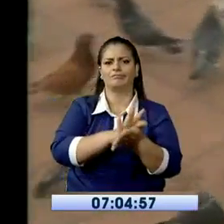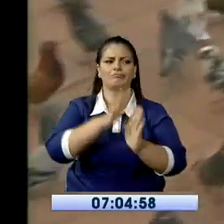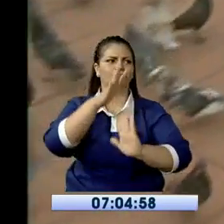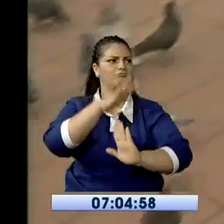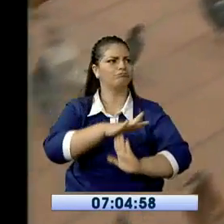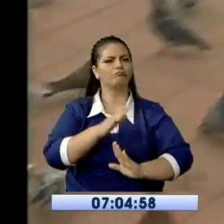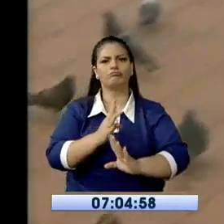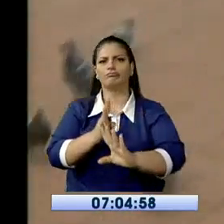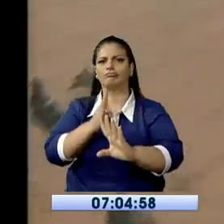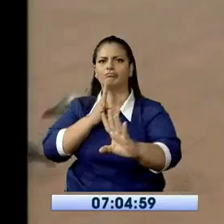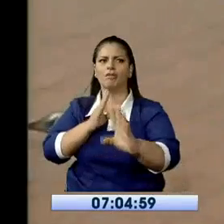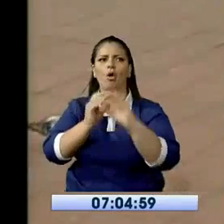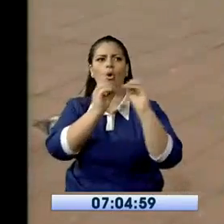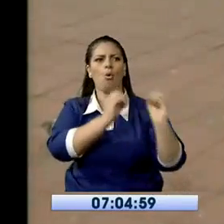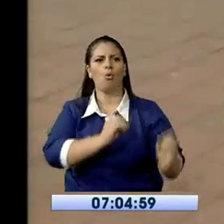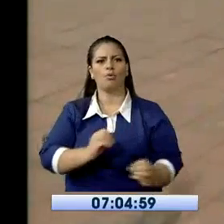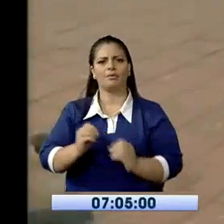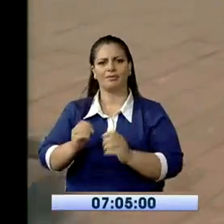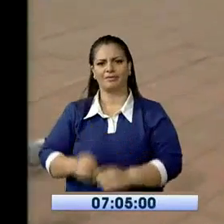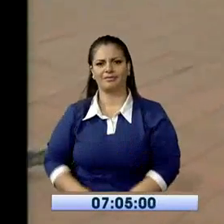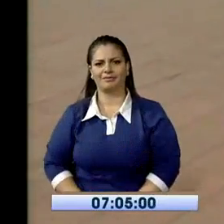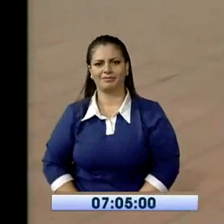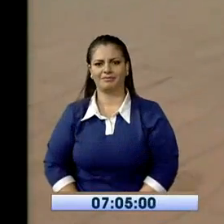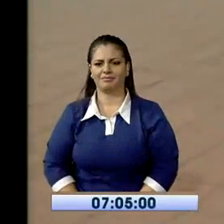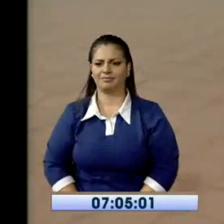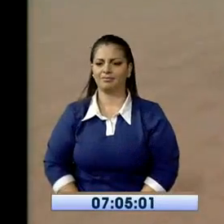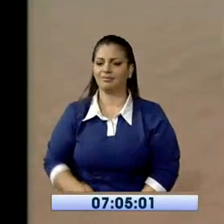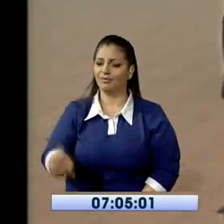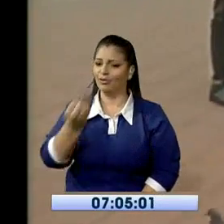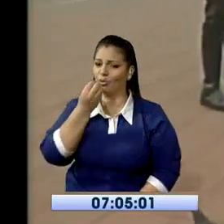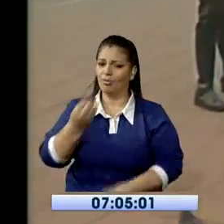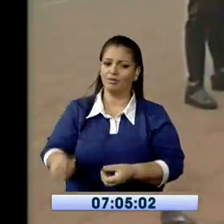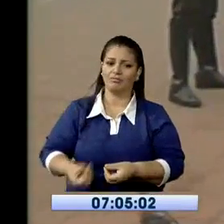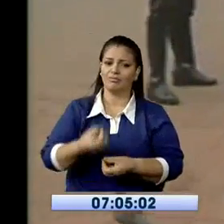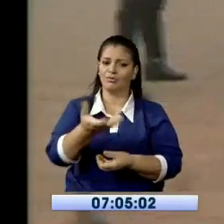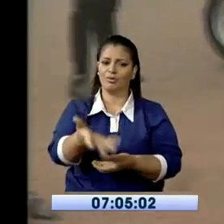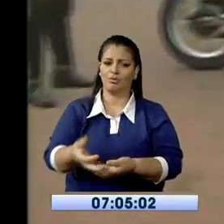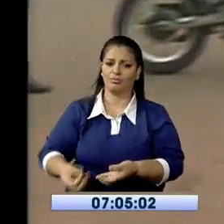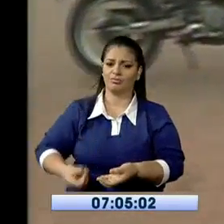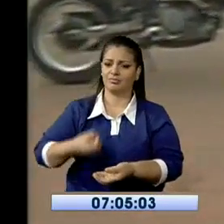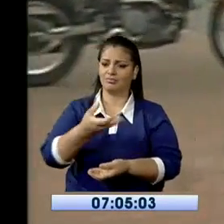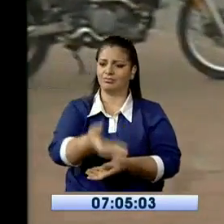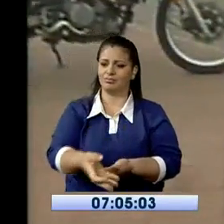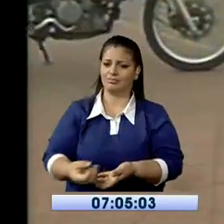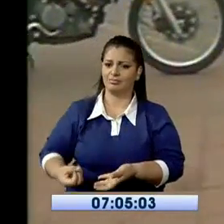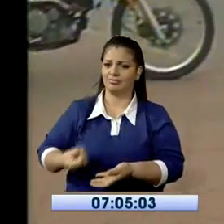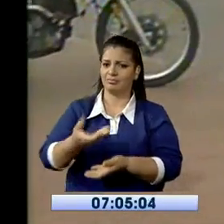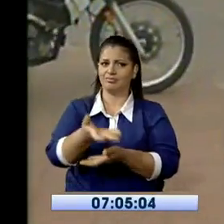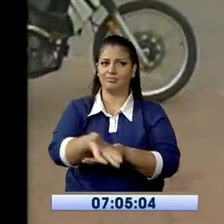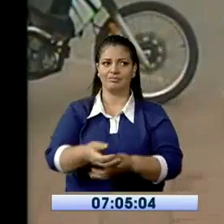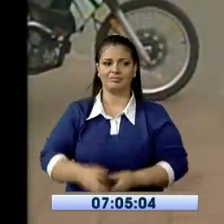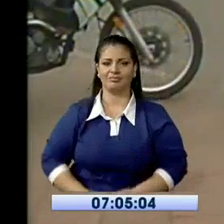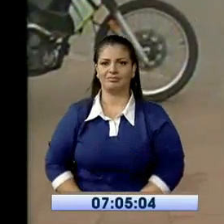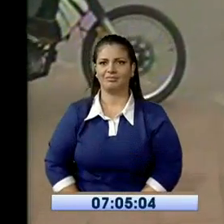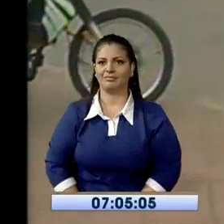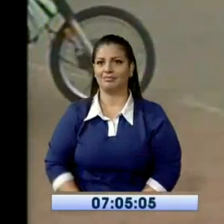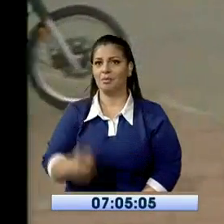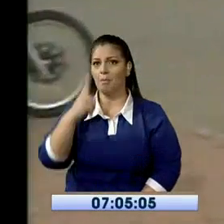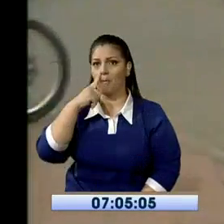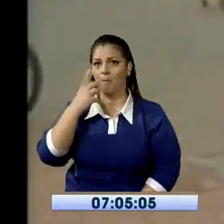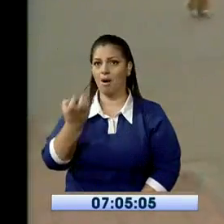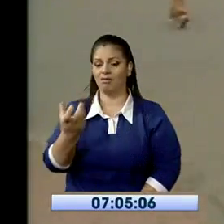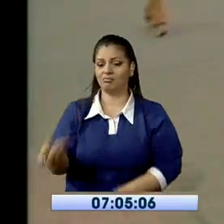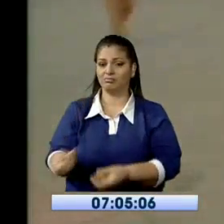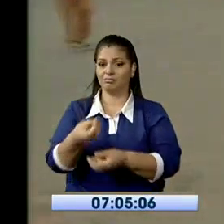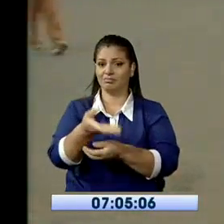también están ordenaditas aquí las palomitas esperando que usted le lance un pedacito de pan. Ya llegó el pan a la casa, cuidado, no va a llegar sin pan a la